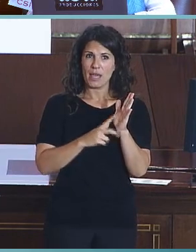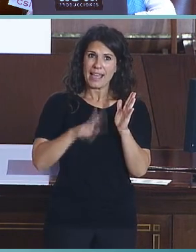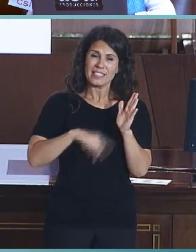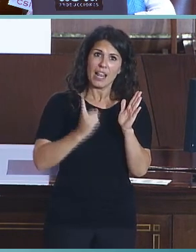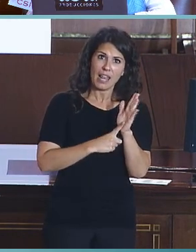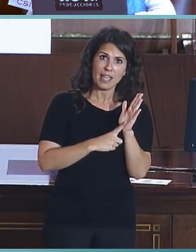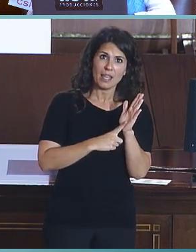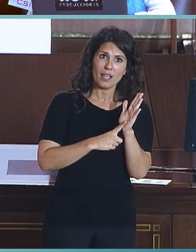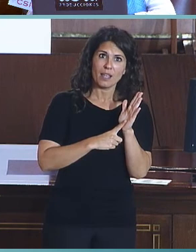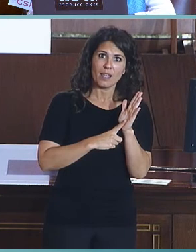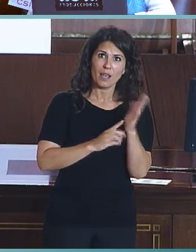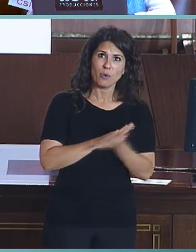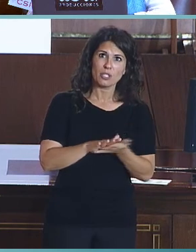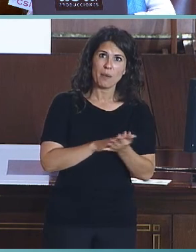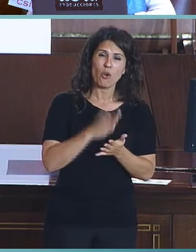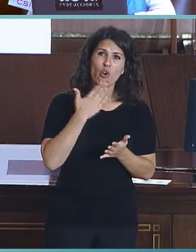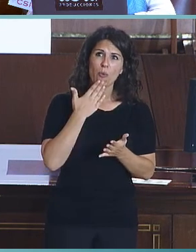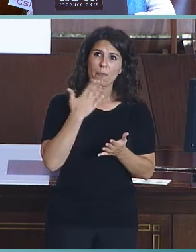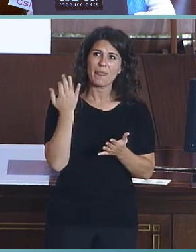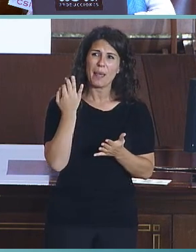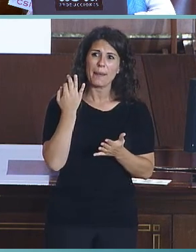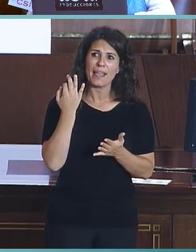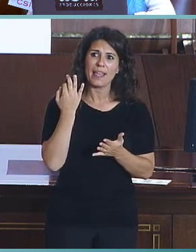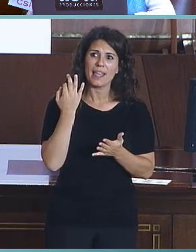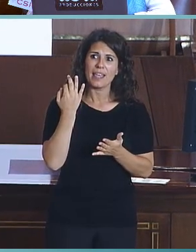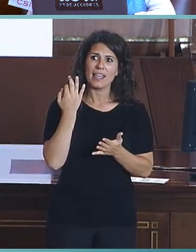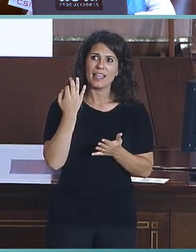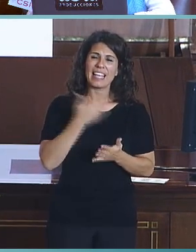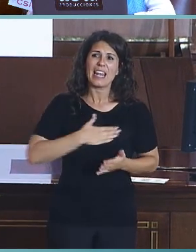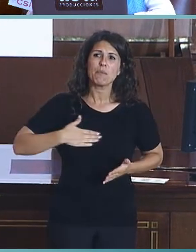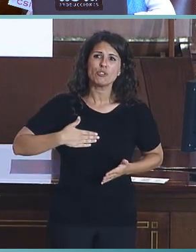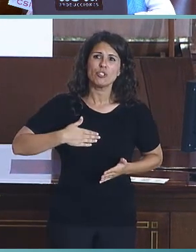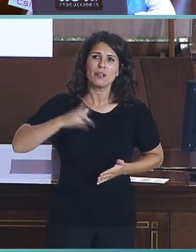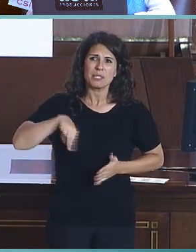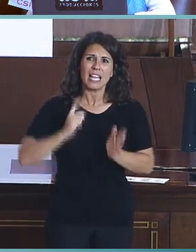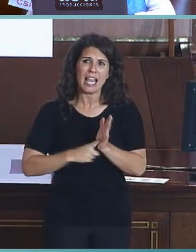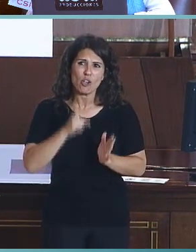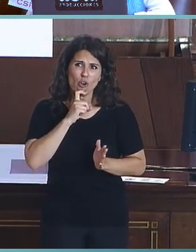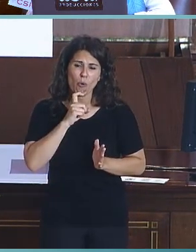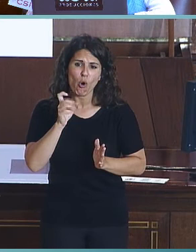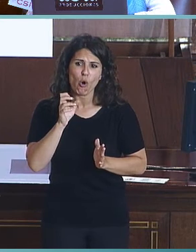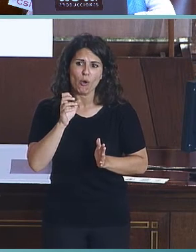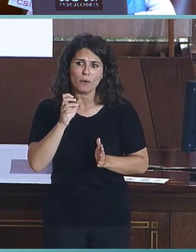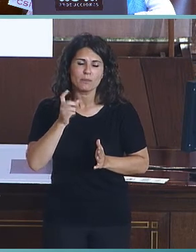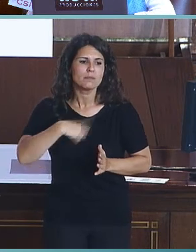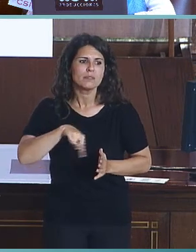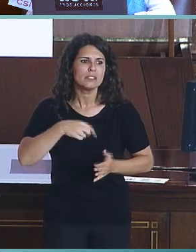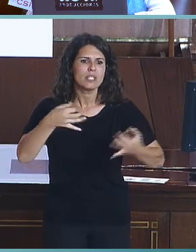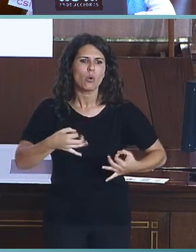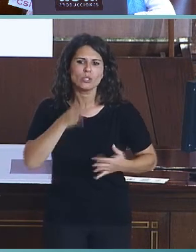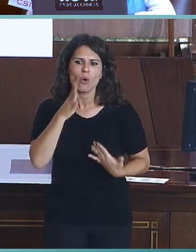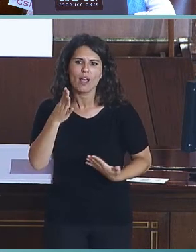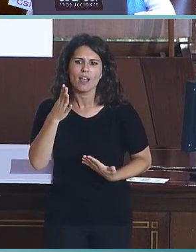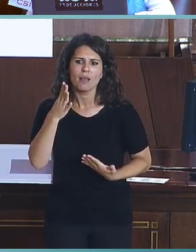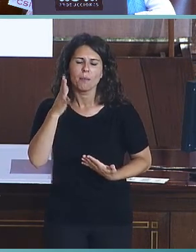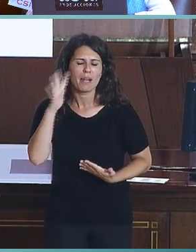ser, o tal vez no estamos ahora muy seguros de si lo es o no lo es, como un hito en cualquier caso.